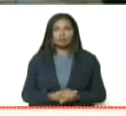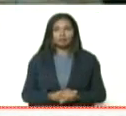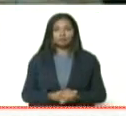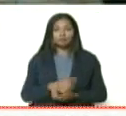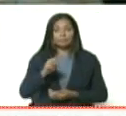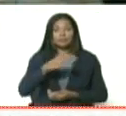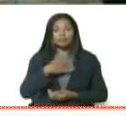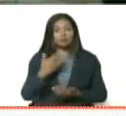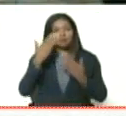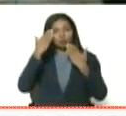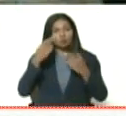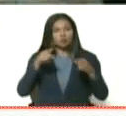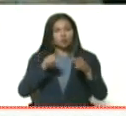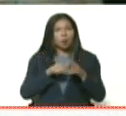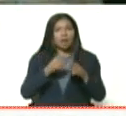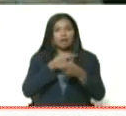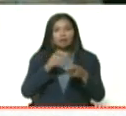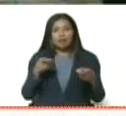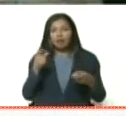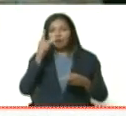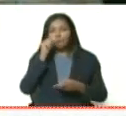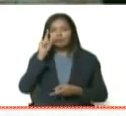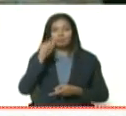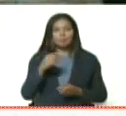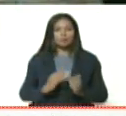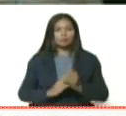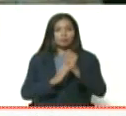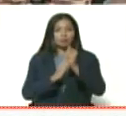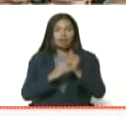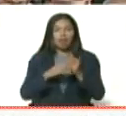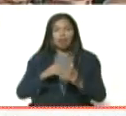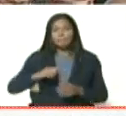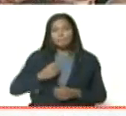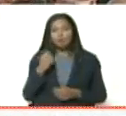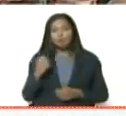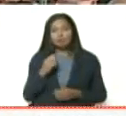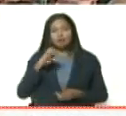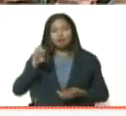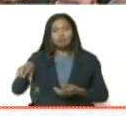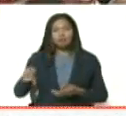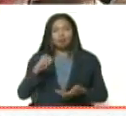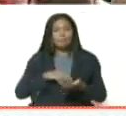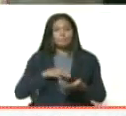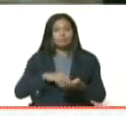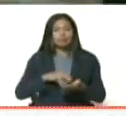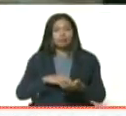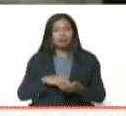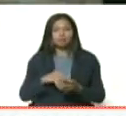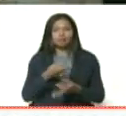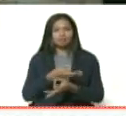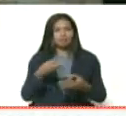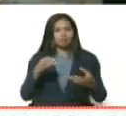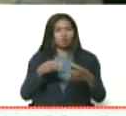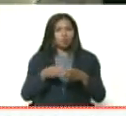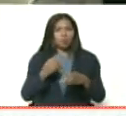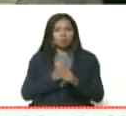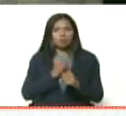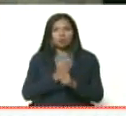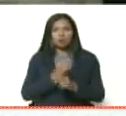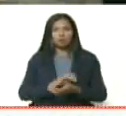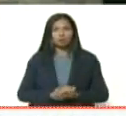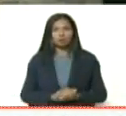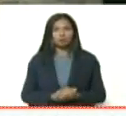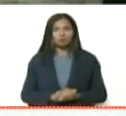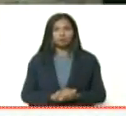También quiero saludar al general Régulo Argote, comandante de la Policía del Estado Miranda. Muy bien, tremendo equipo, tremendo